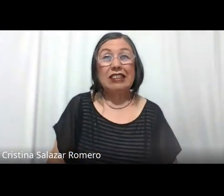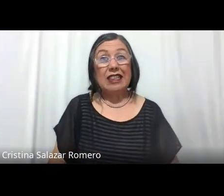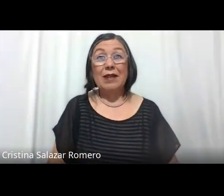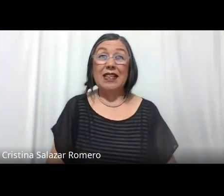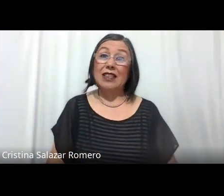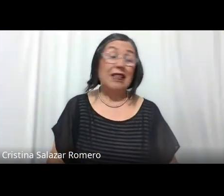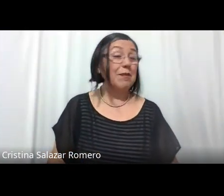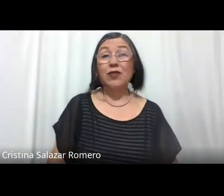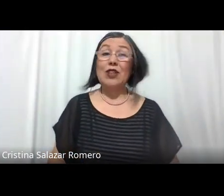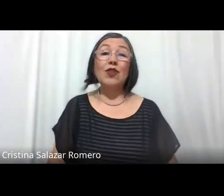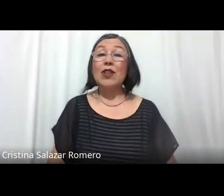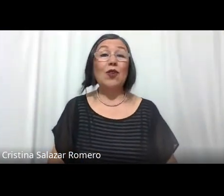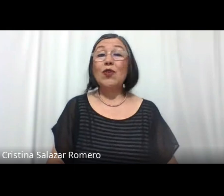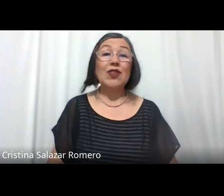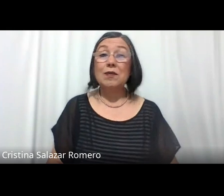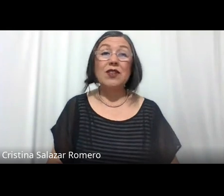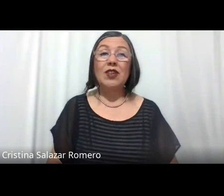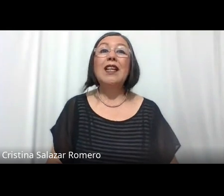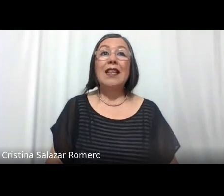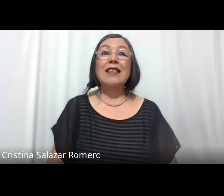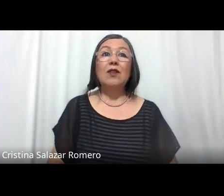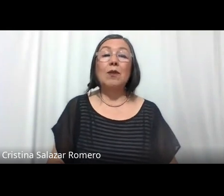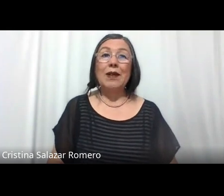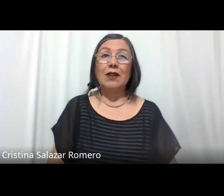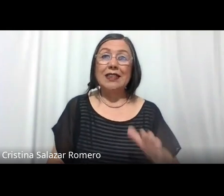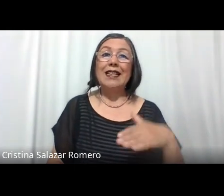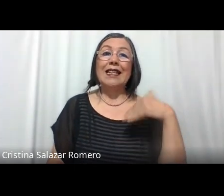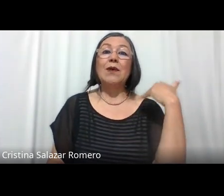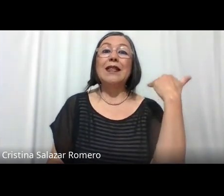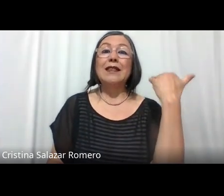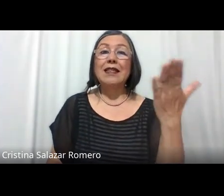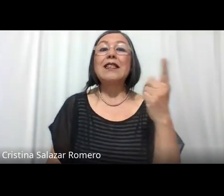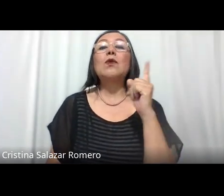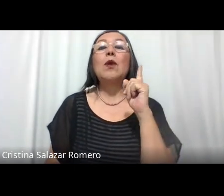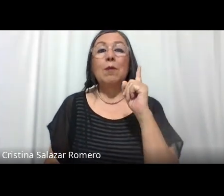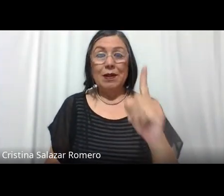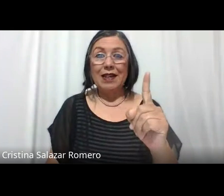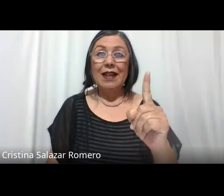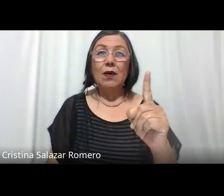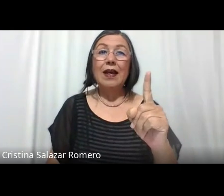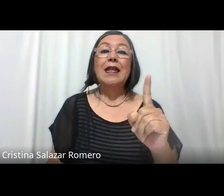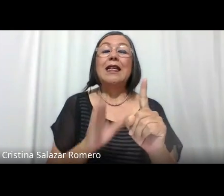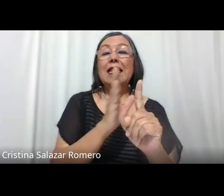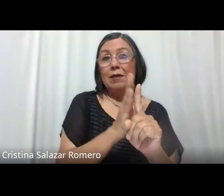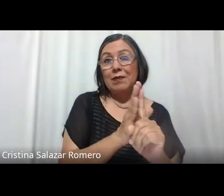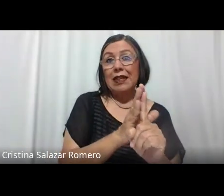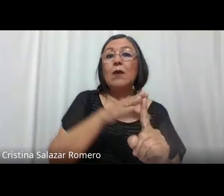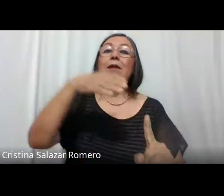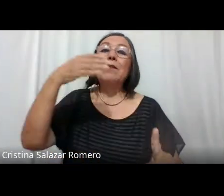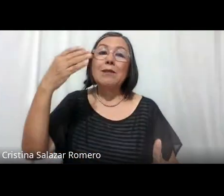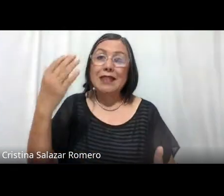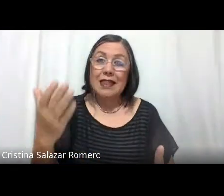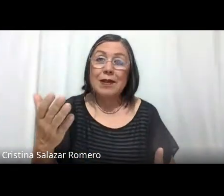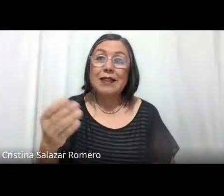y si la persona sorda no conoce el español, es algo complejo, ¿sí? La lengua de señas es su primer lengua y esa primer lengua